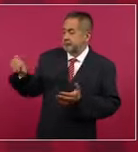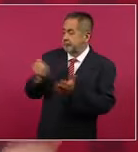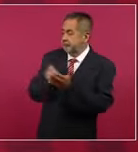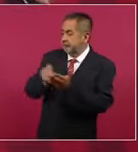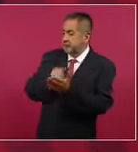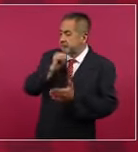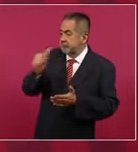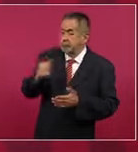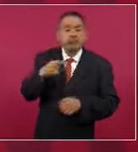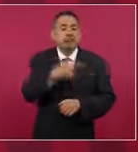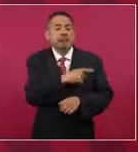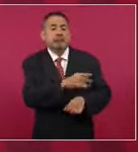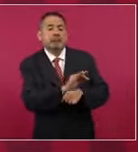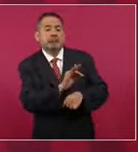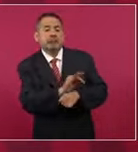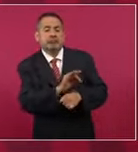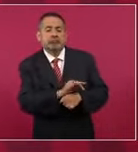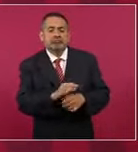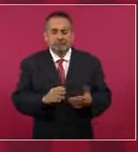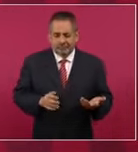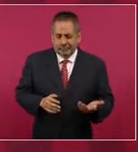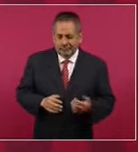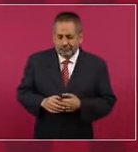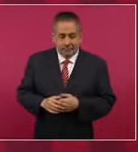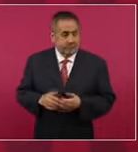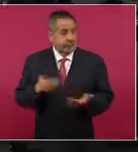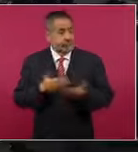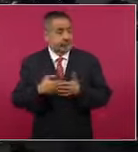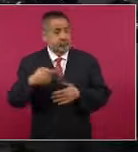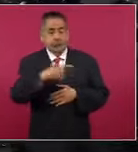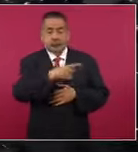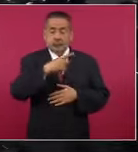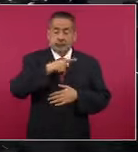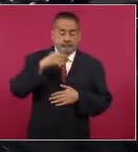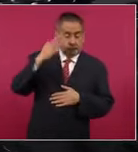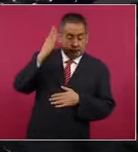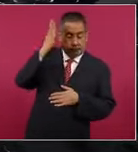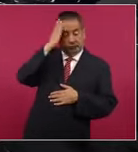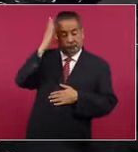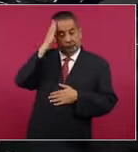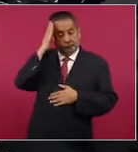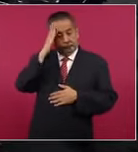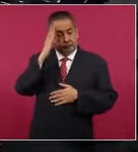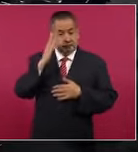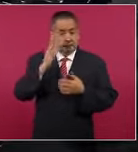Y luego se convierte, como dicen, líder,